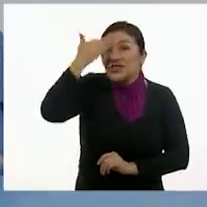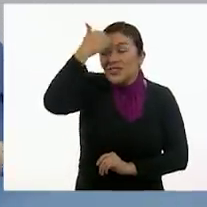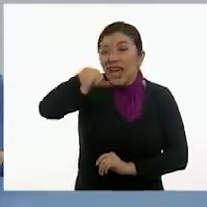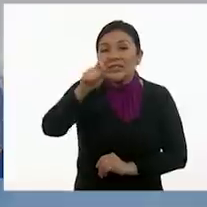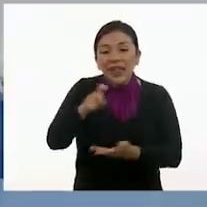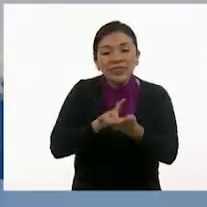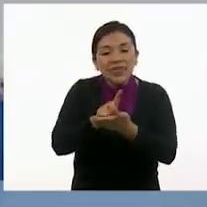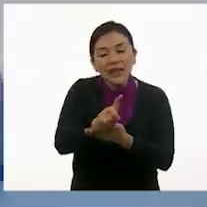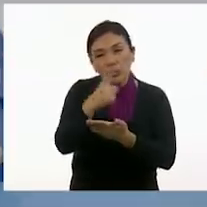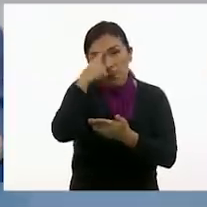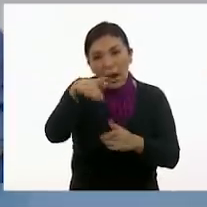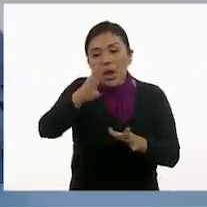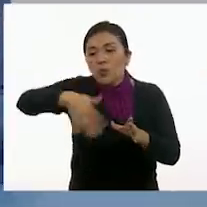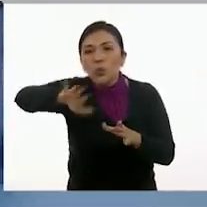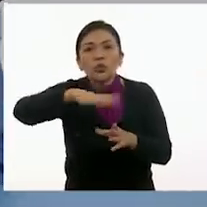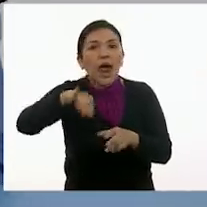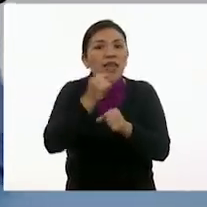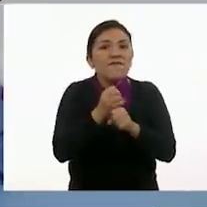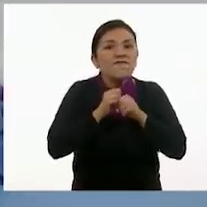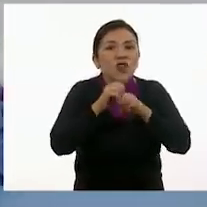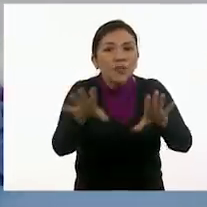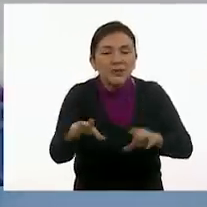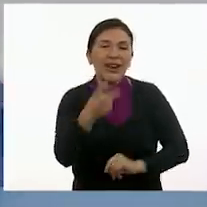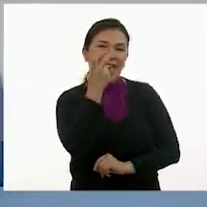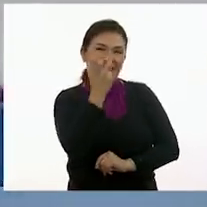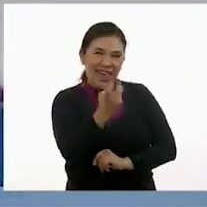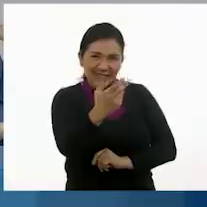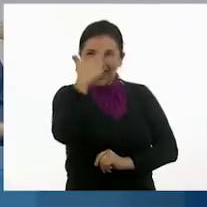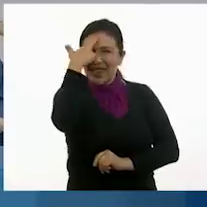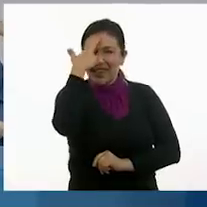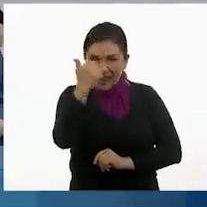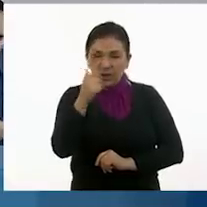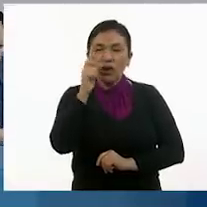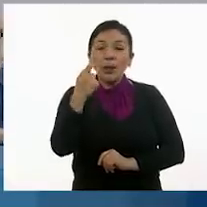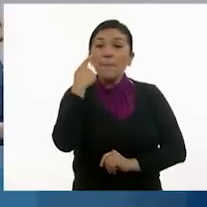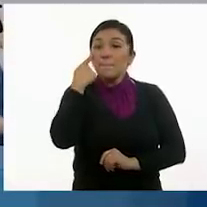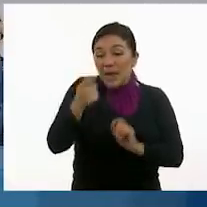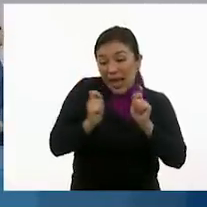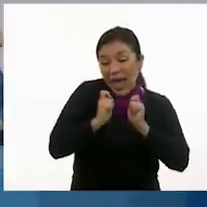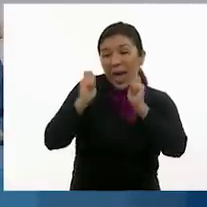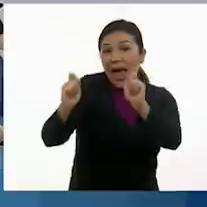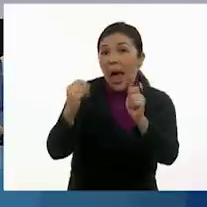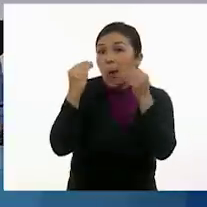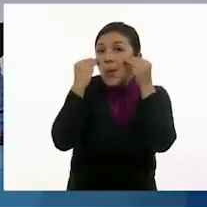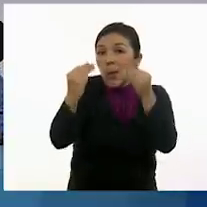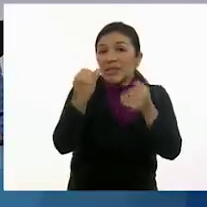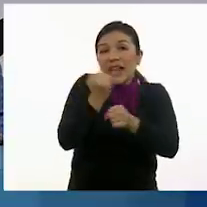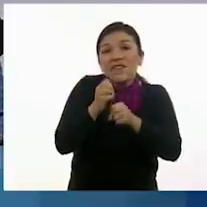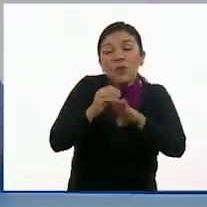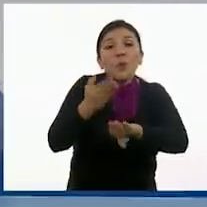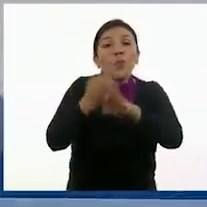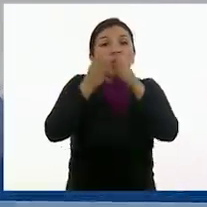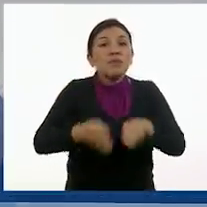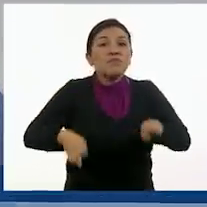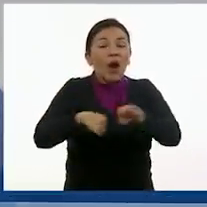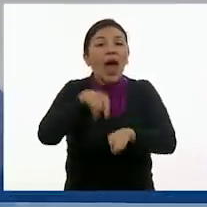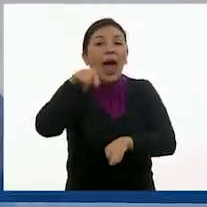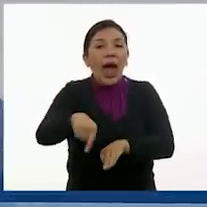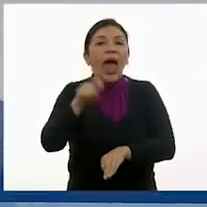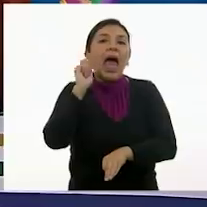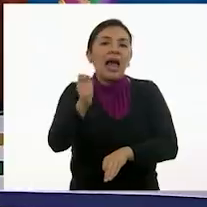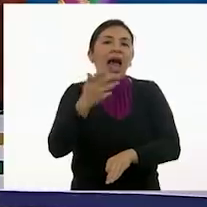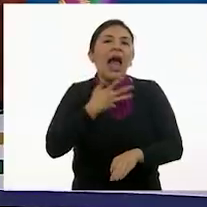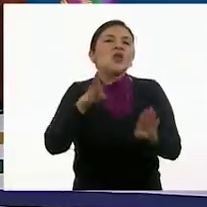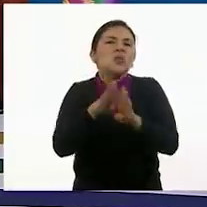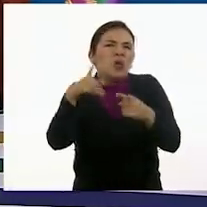El de derecho a acceso a la información. Exacto, le estamos dando esa información muy importante y con eso están haciendo al